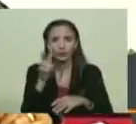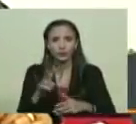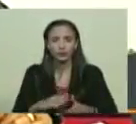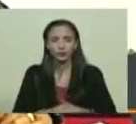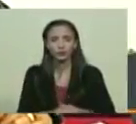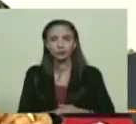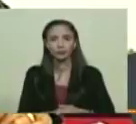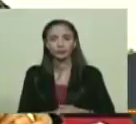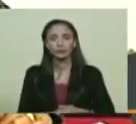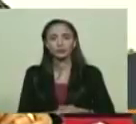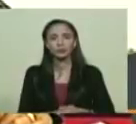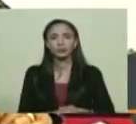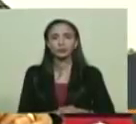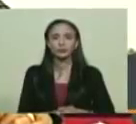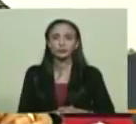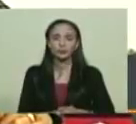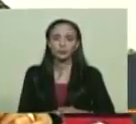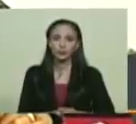Ampueda.